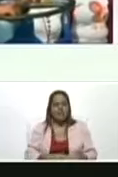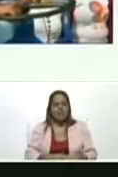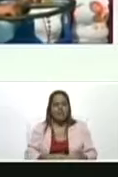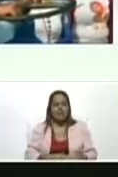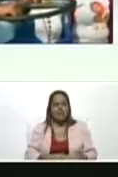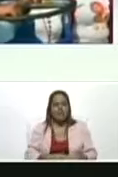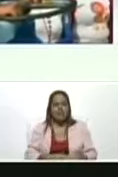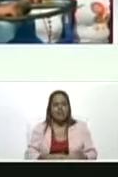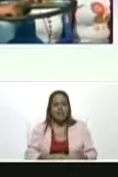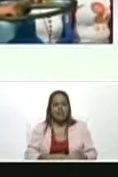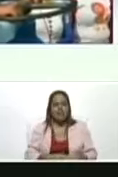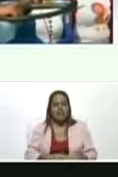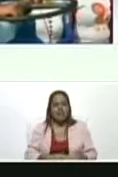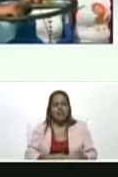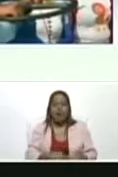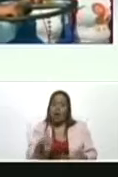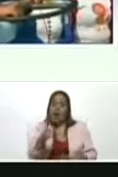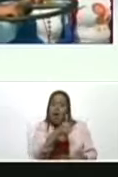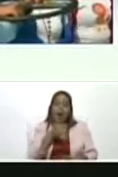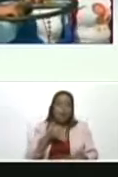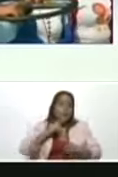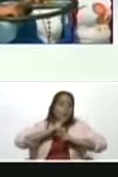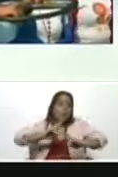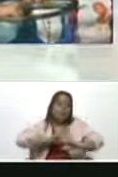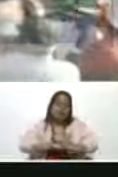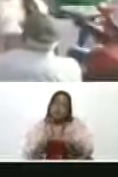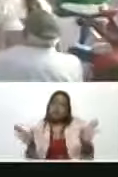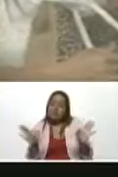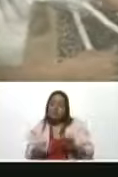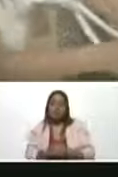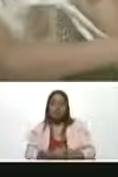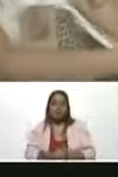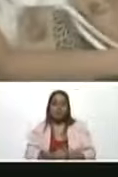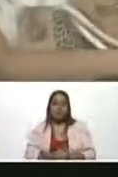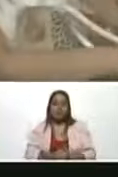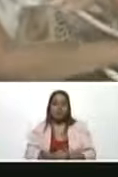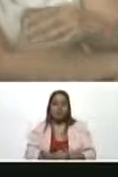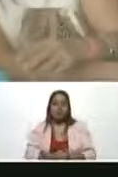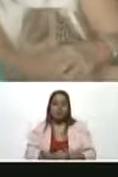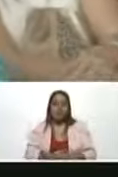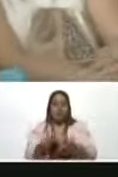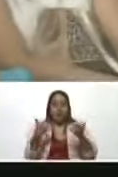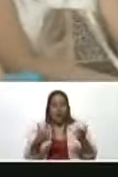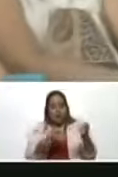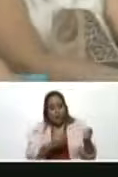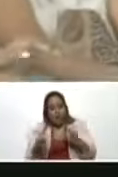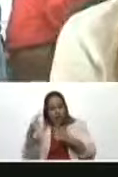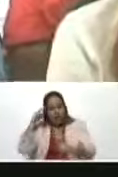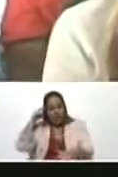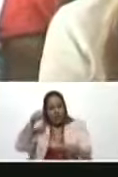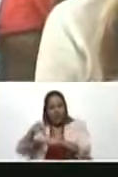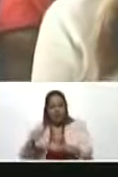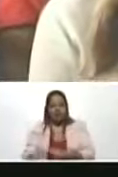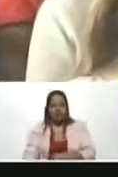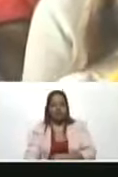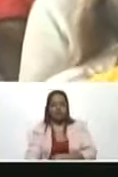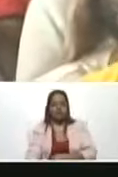Que cada quien saque sus propias conclusiones, pues. Ahora nos vamos directamente,